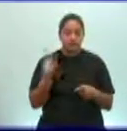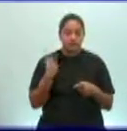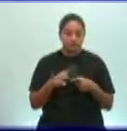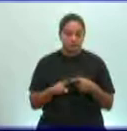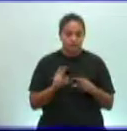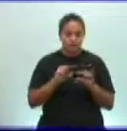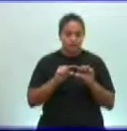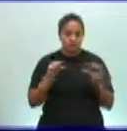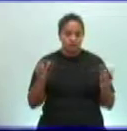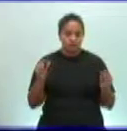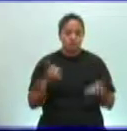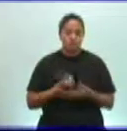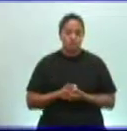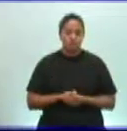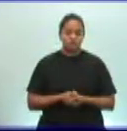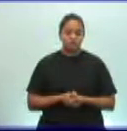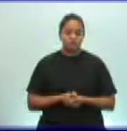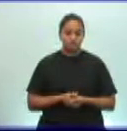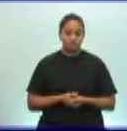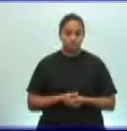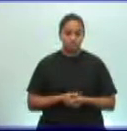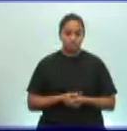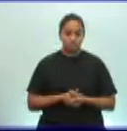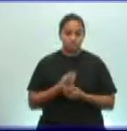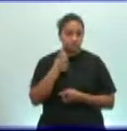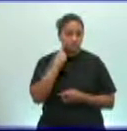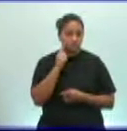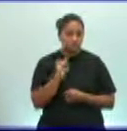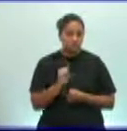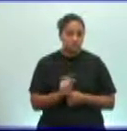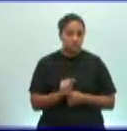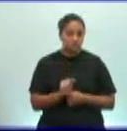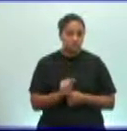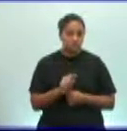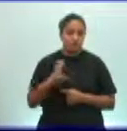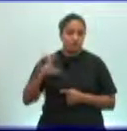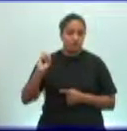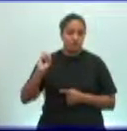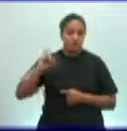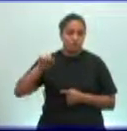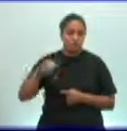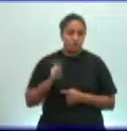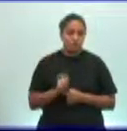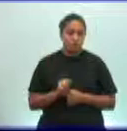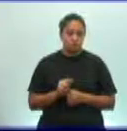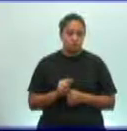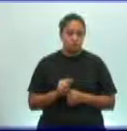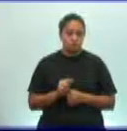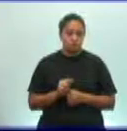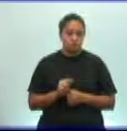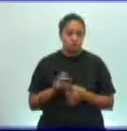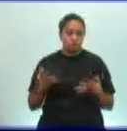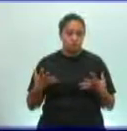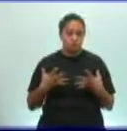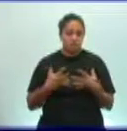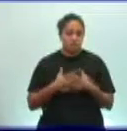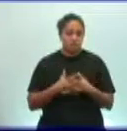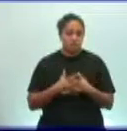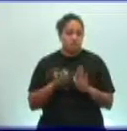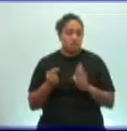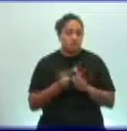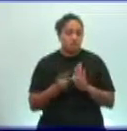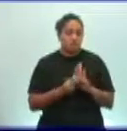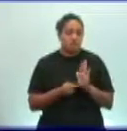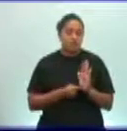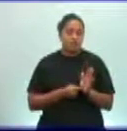conjunciones son clases de palabras que relacionan elementos análogos, quiere decir similares, que realizan